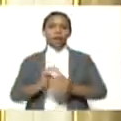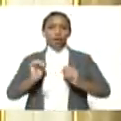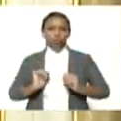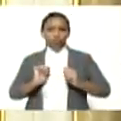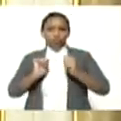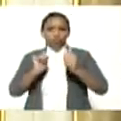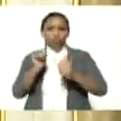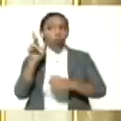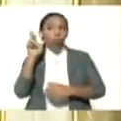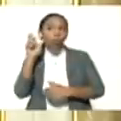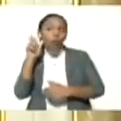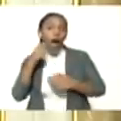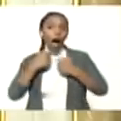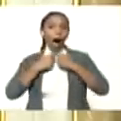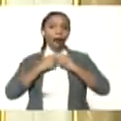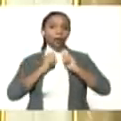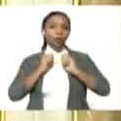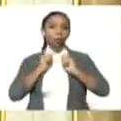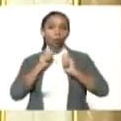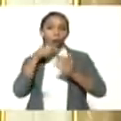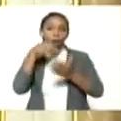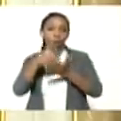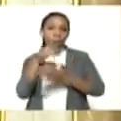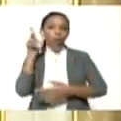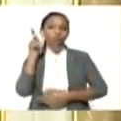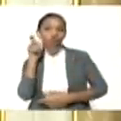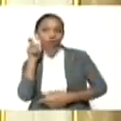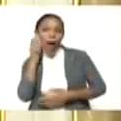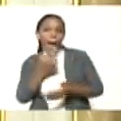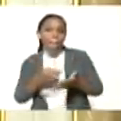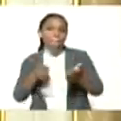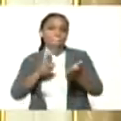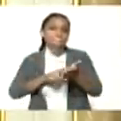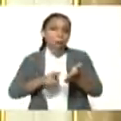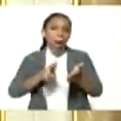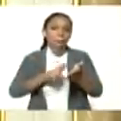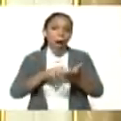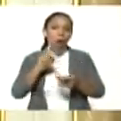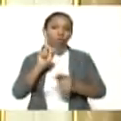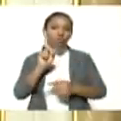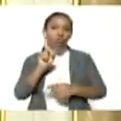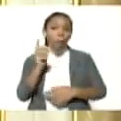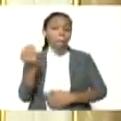a escuchar el nombre de Aristóbulo como uno de los más